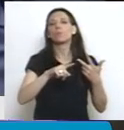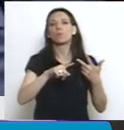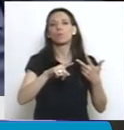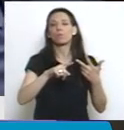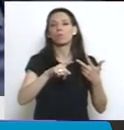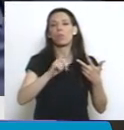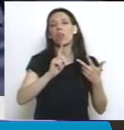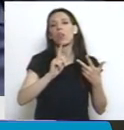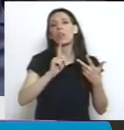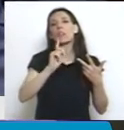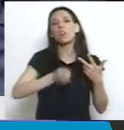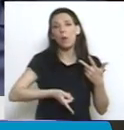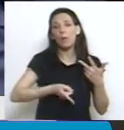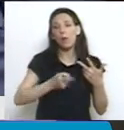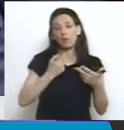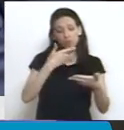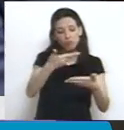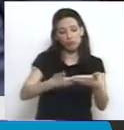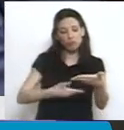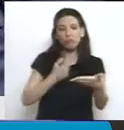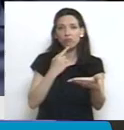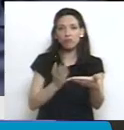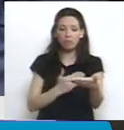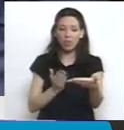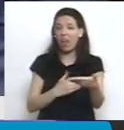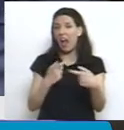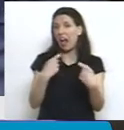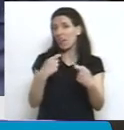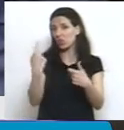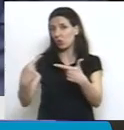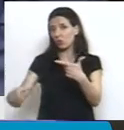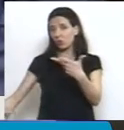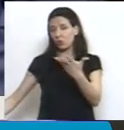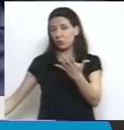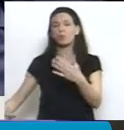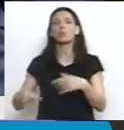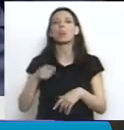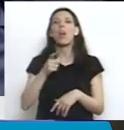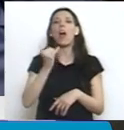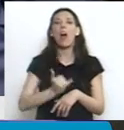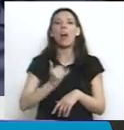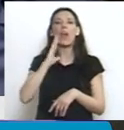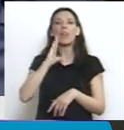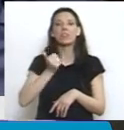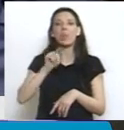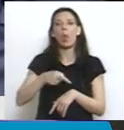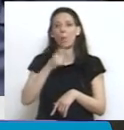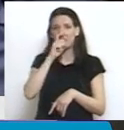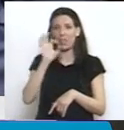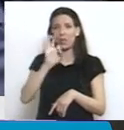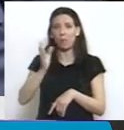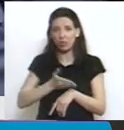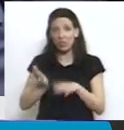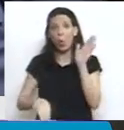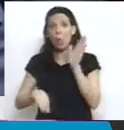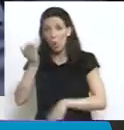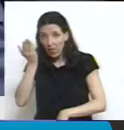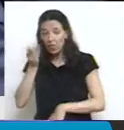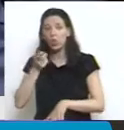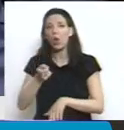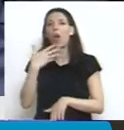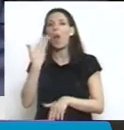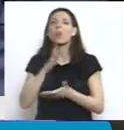y plantea entre los gastos corrientes un aumento del 16,7%, donde se incluye